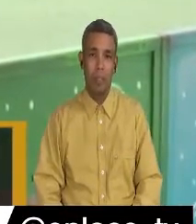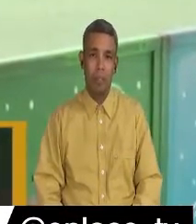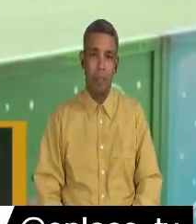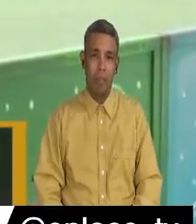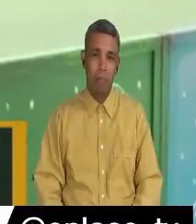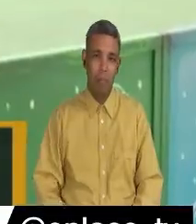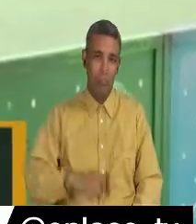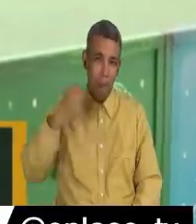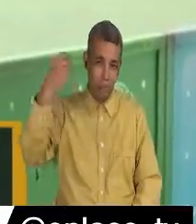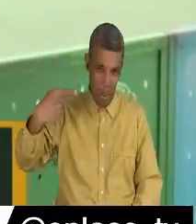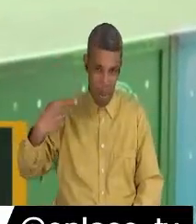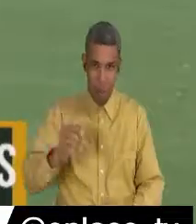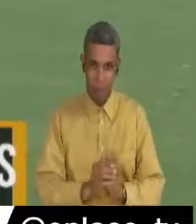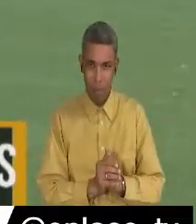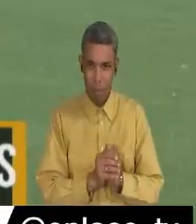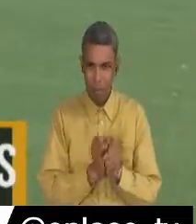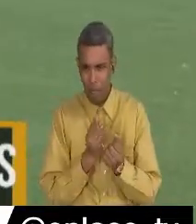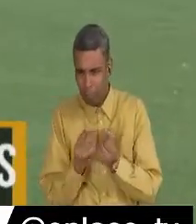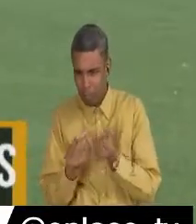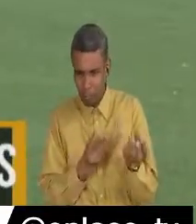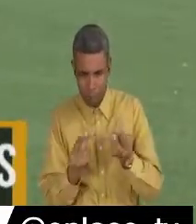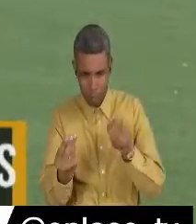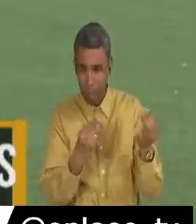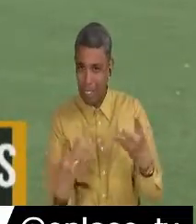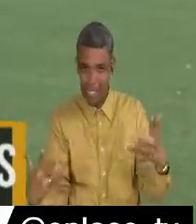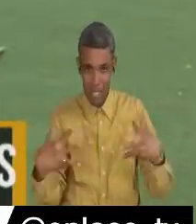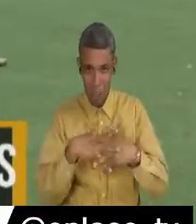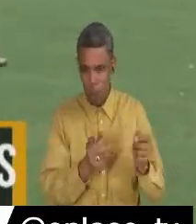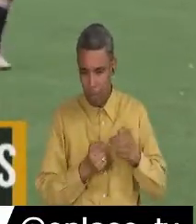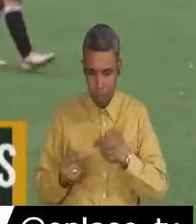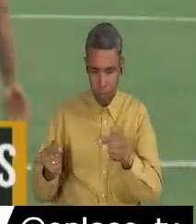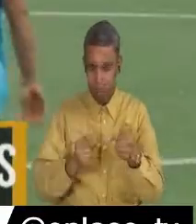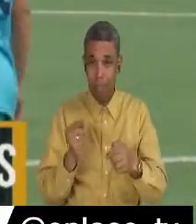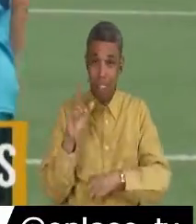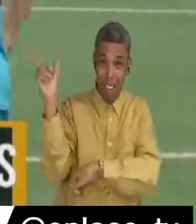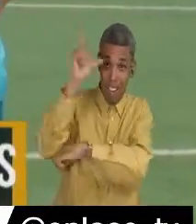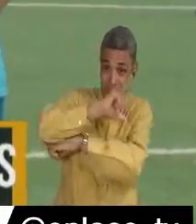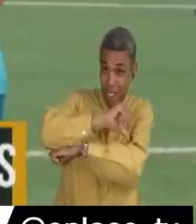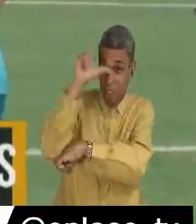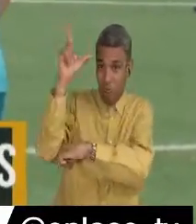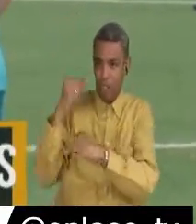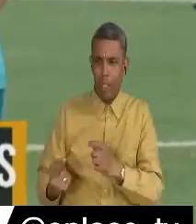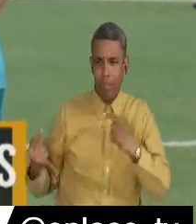contra todos. En este momento se está disputando el partido Laureles contra Fuerza Barranca Bermeja, que